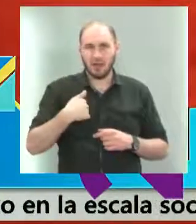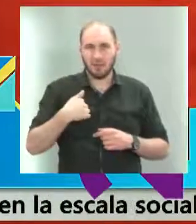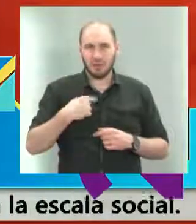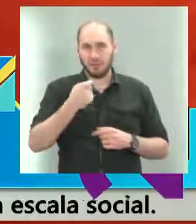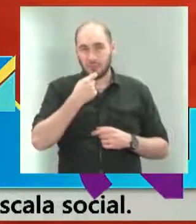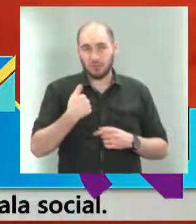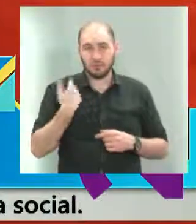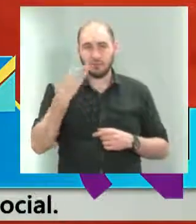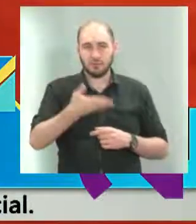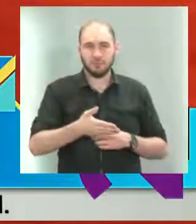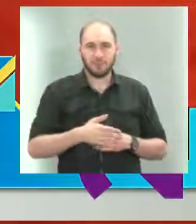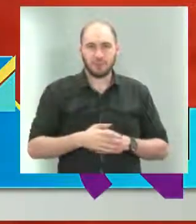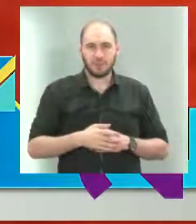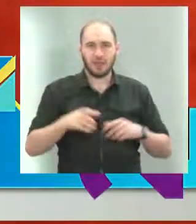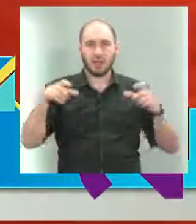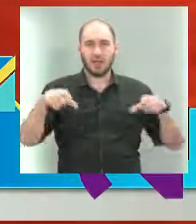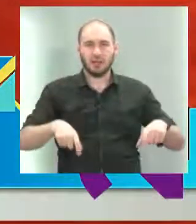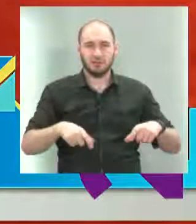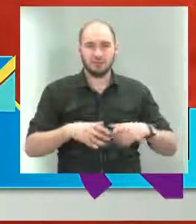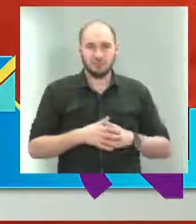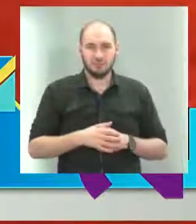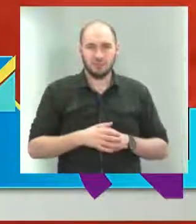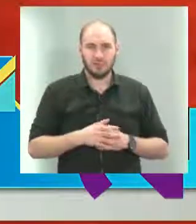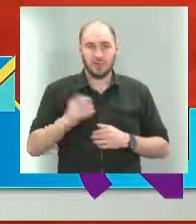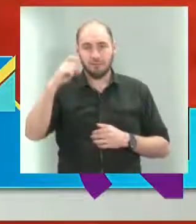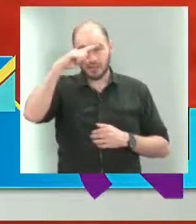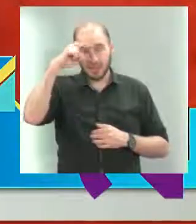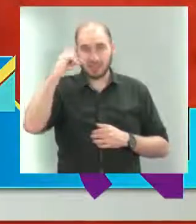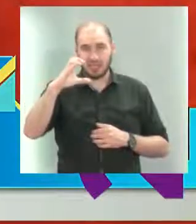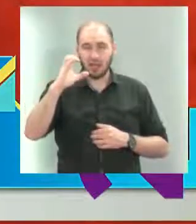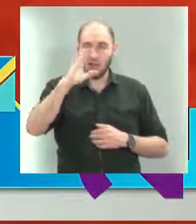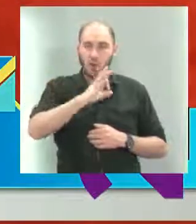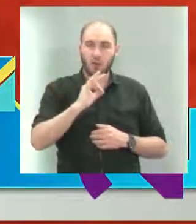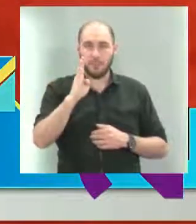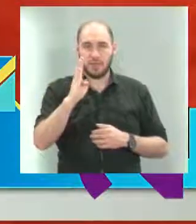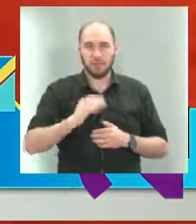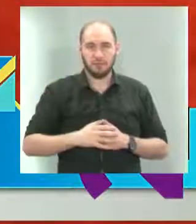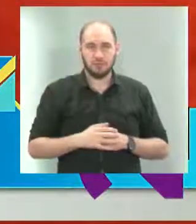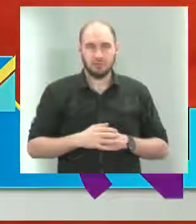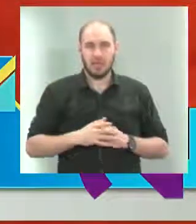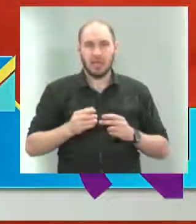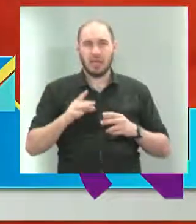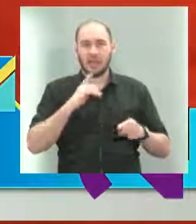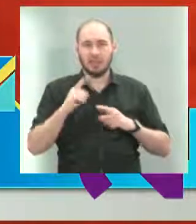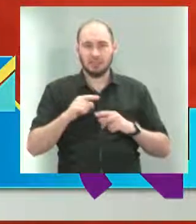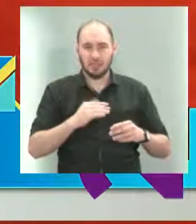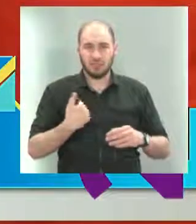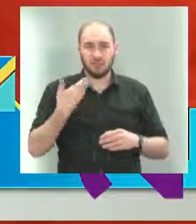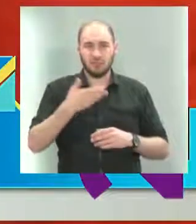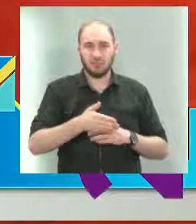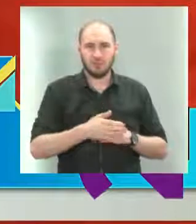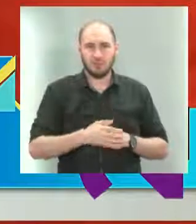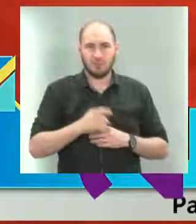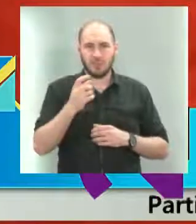salir de canchas en el Federal C o en el Federal B, de técnicos, salir uh-huh. Y que